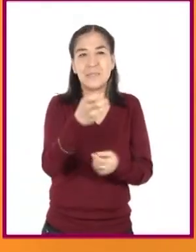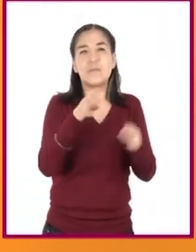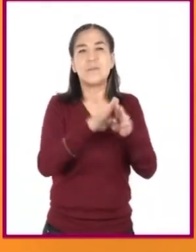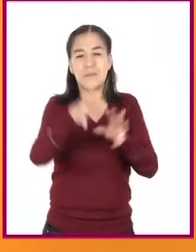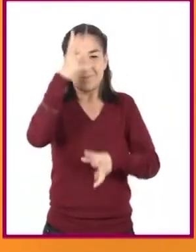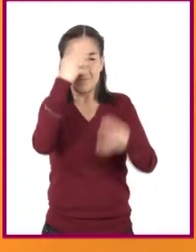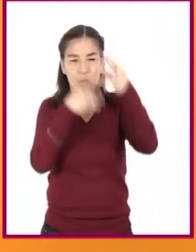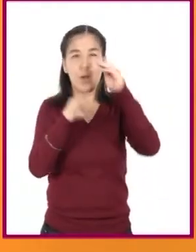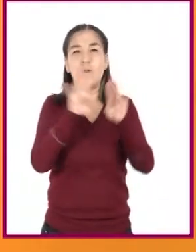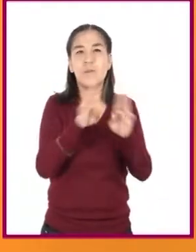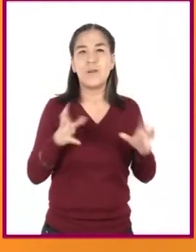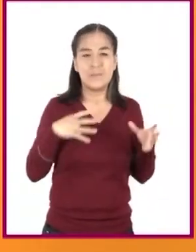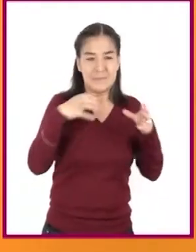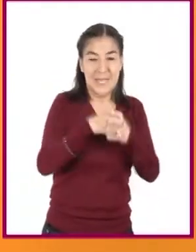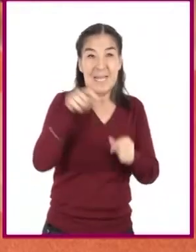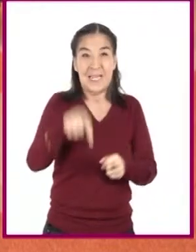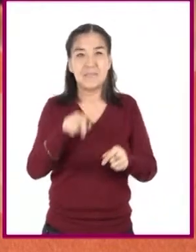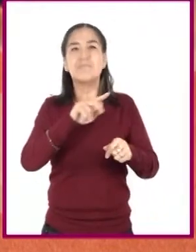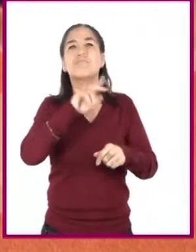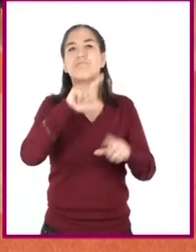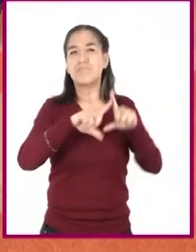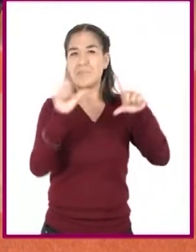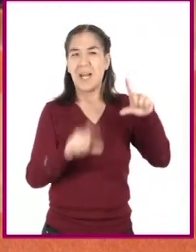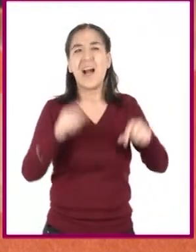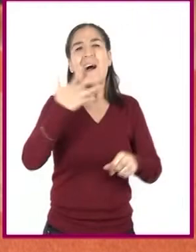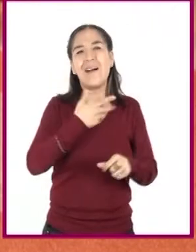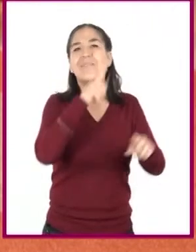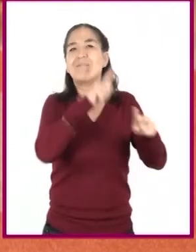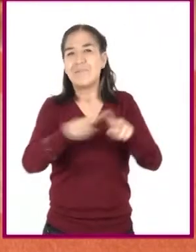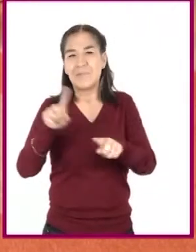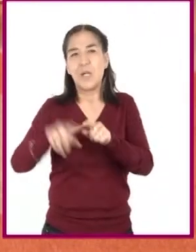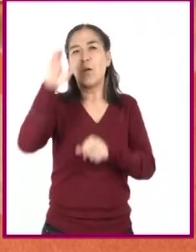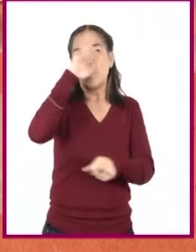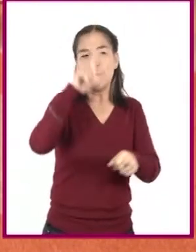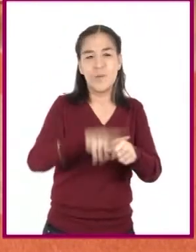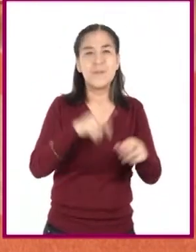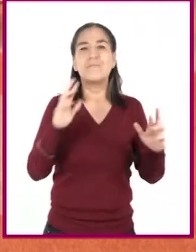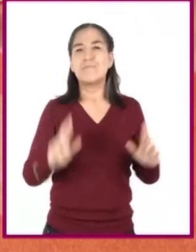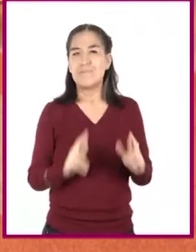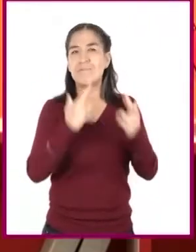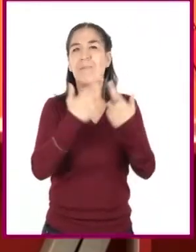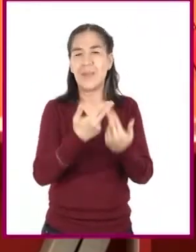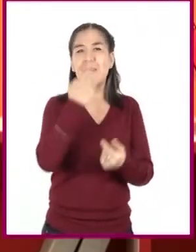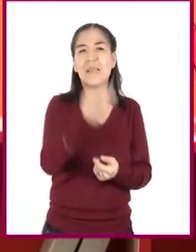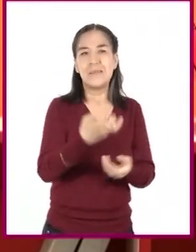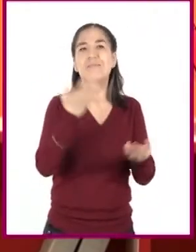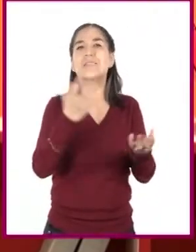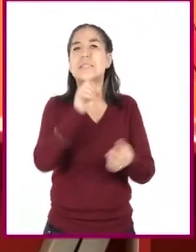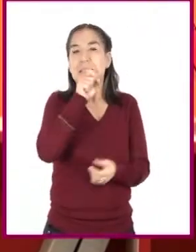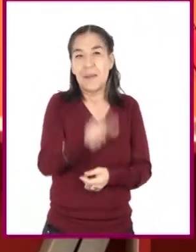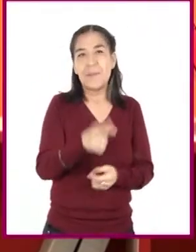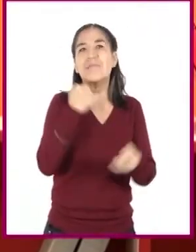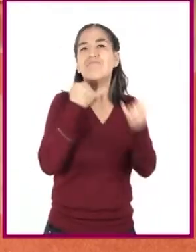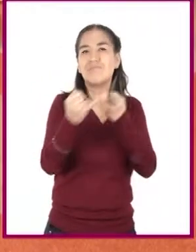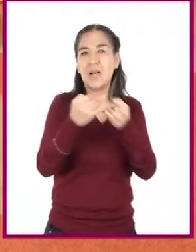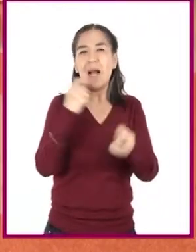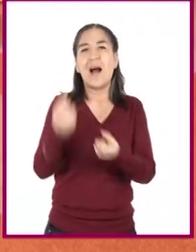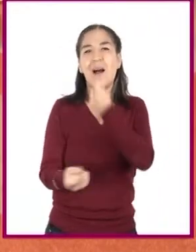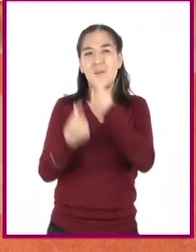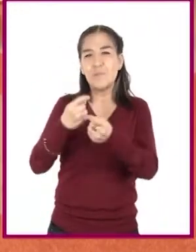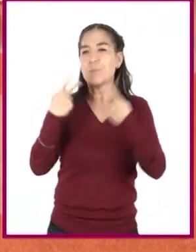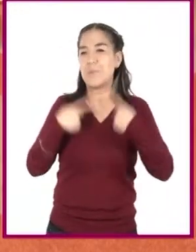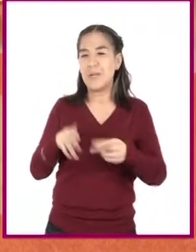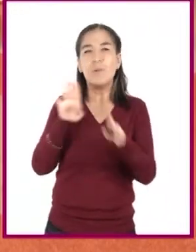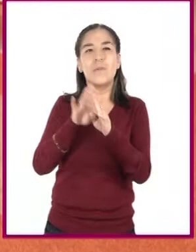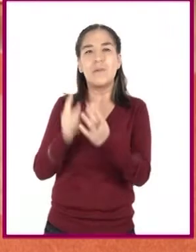colectivo. Nuestro país posee una diversa cultura y etnia, y afortunadamente hay personas que tienen un sentido de